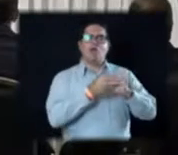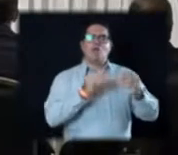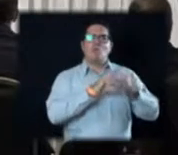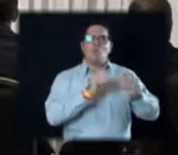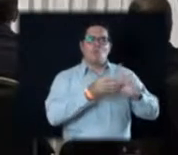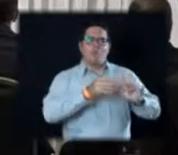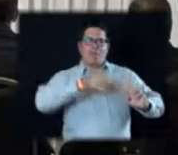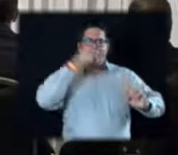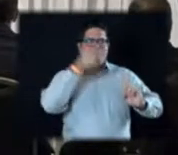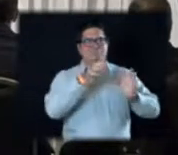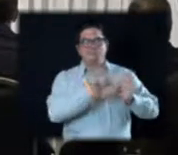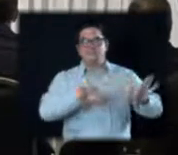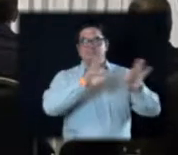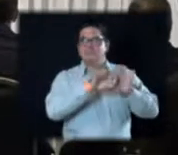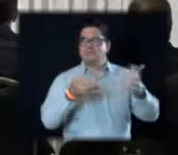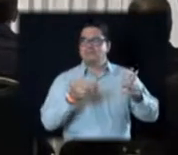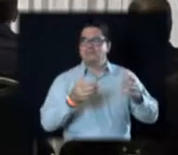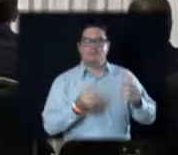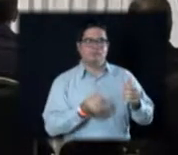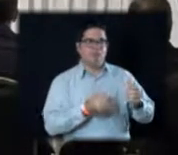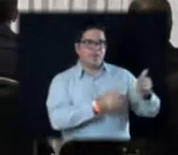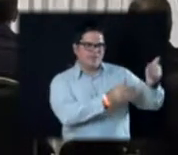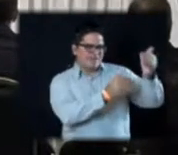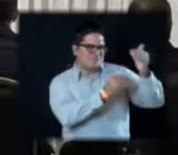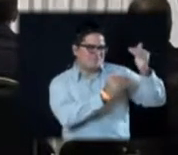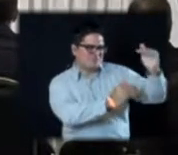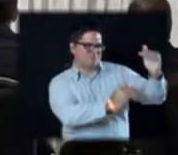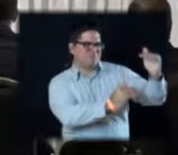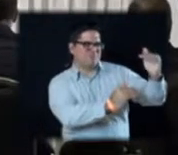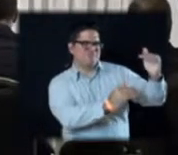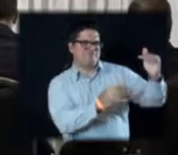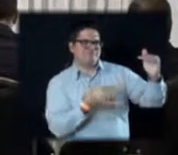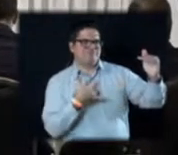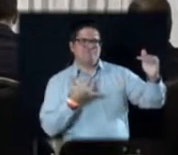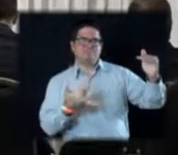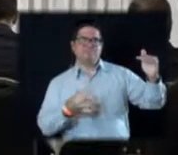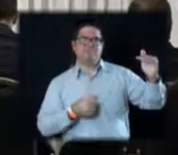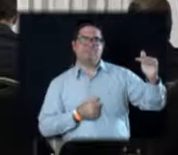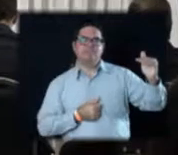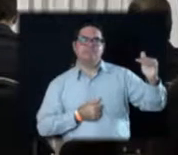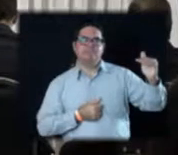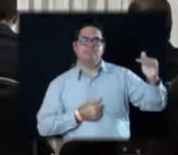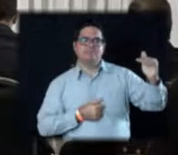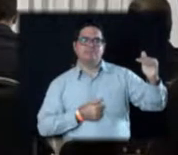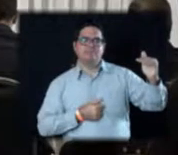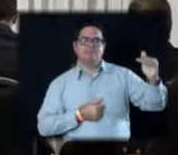punto clave, ¿cuál es la naturaleza de una restricción?